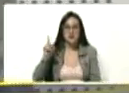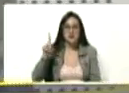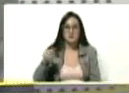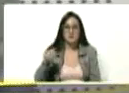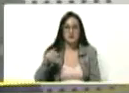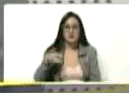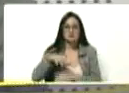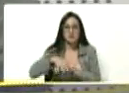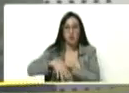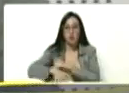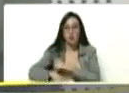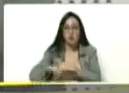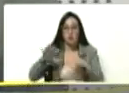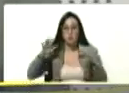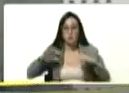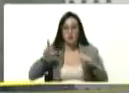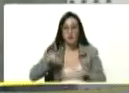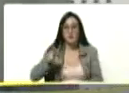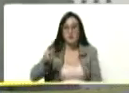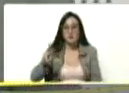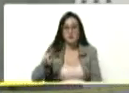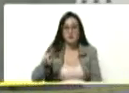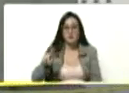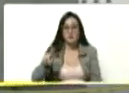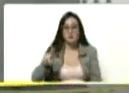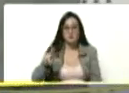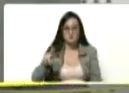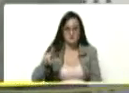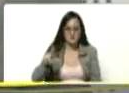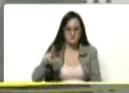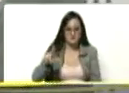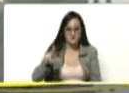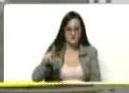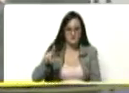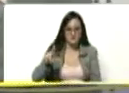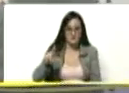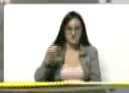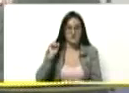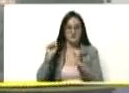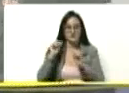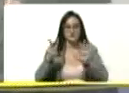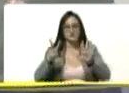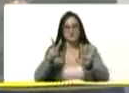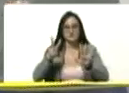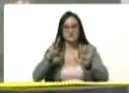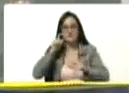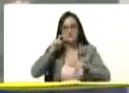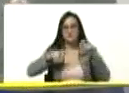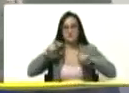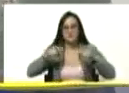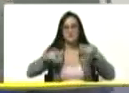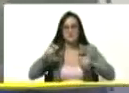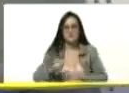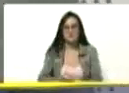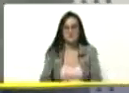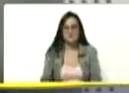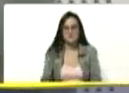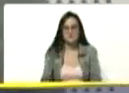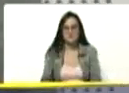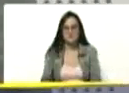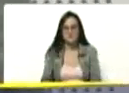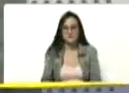sufrió inundaciones en el 21. That claimed the lives of seven. Que mató a siete personas. Que mataron a siete personas. As